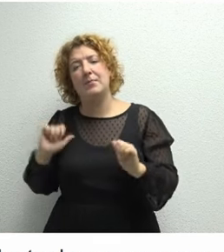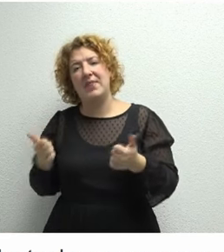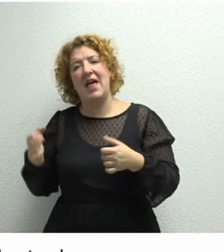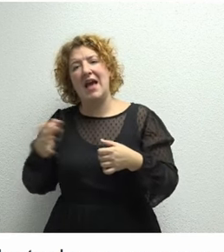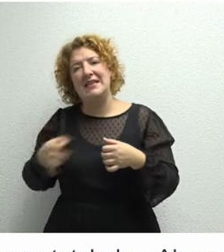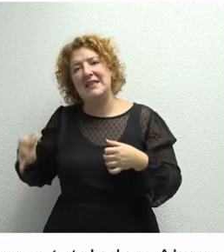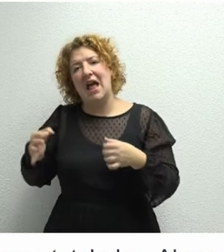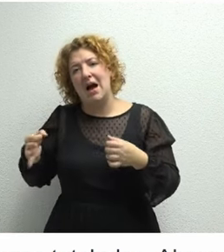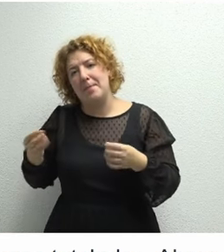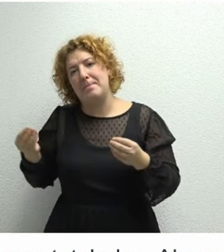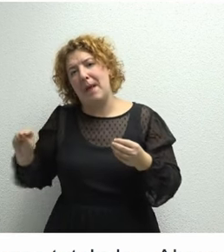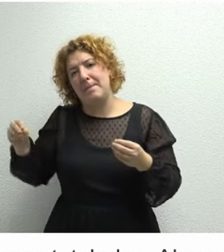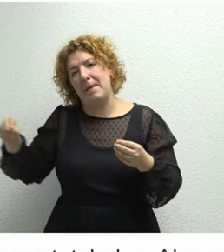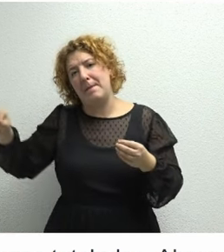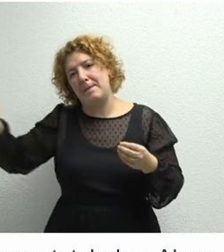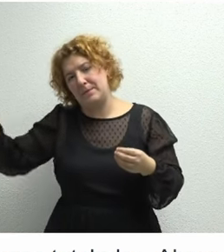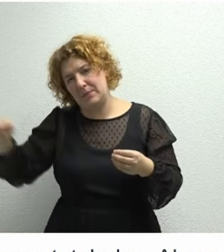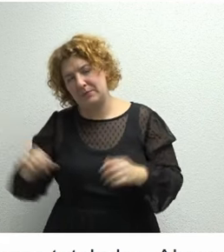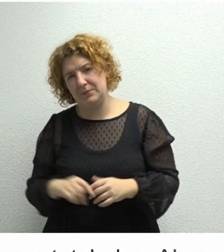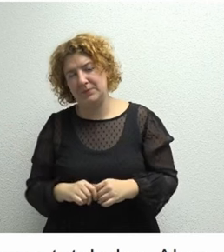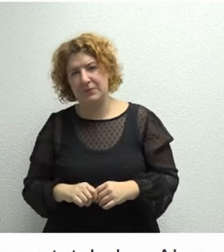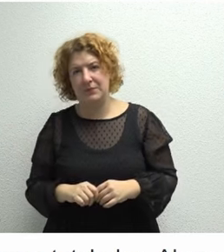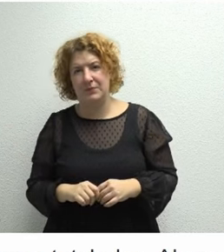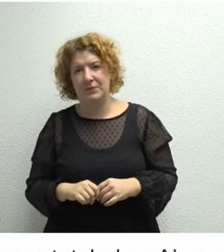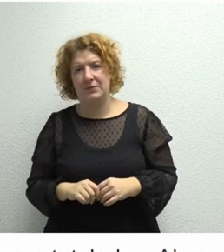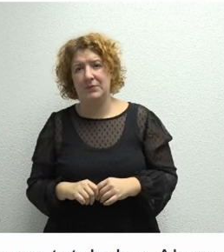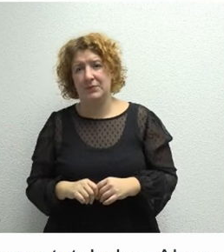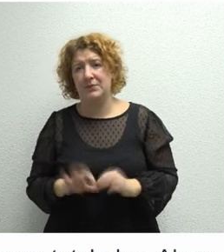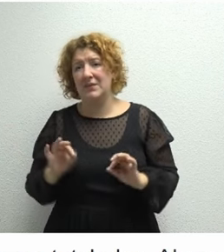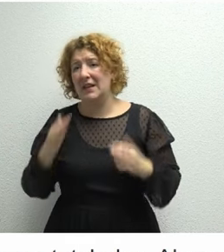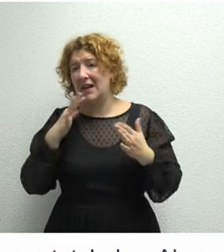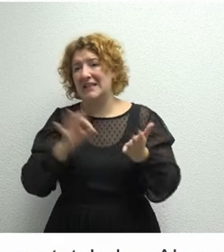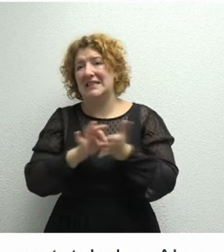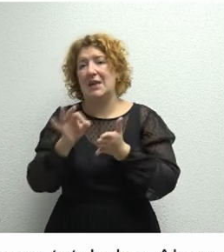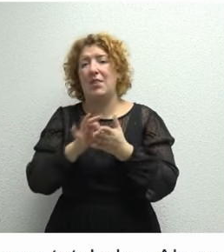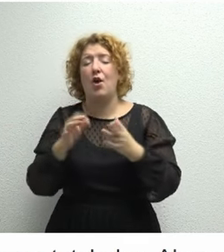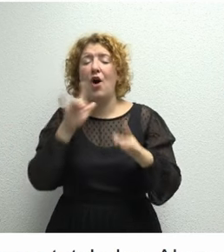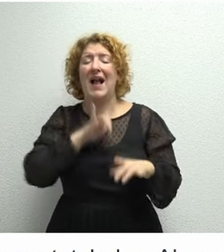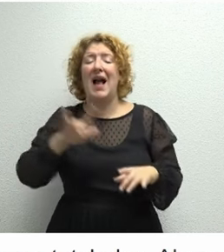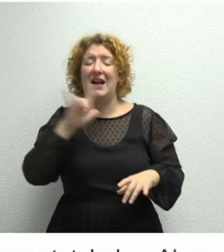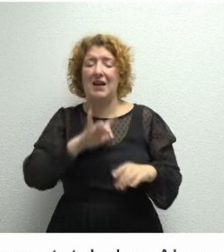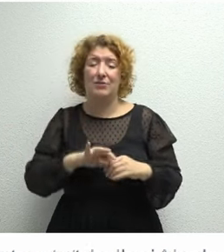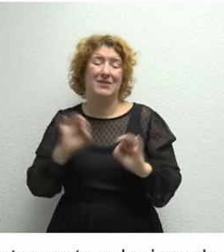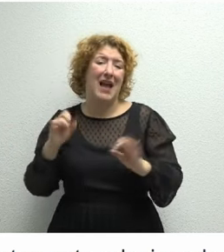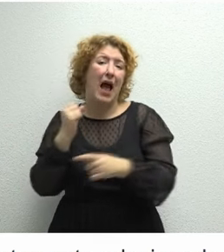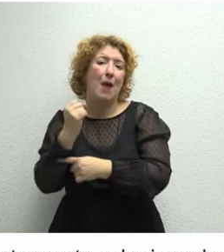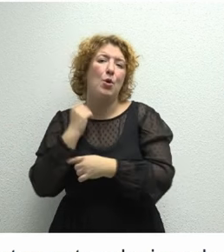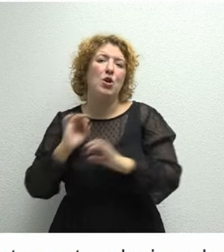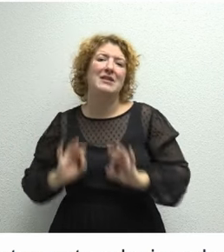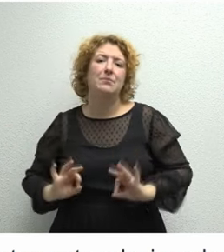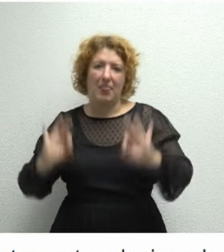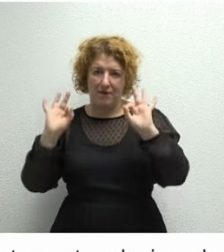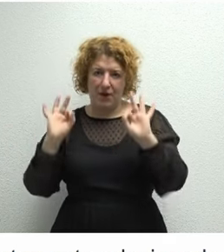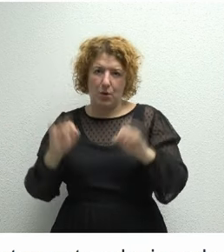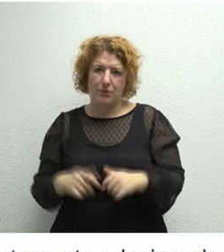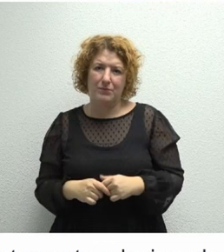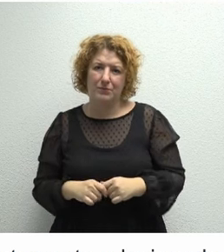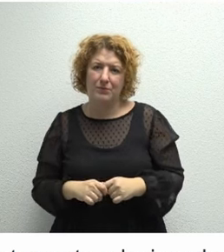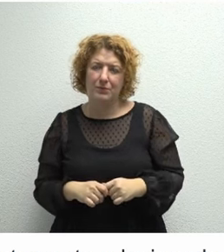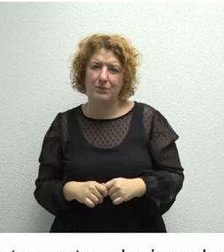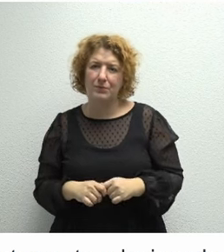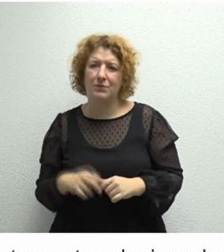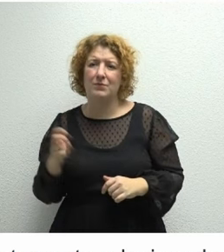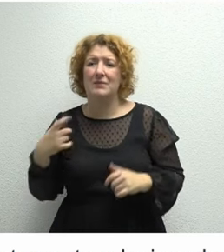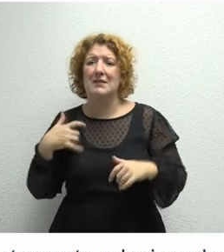isla directamente y el acceso a través del del servicio canario no esto serían los apoyos específicos qué más tenemos dentro de de la